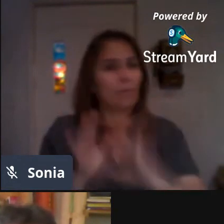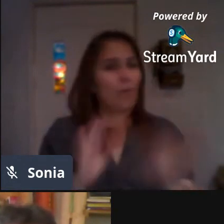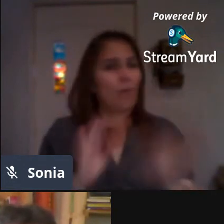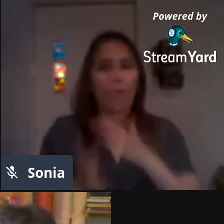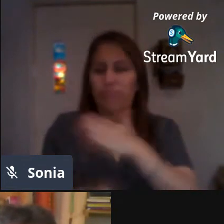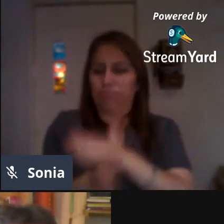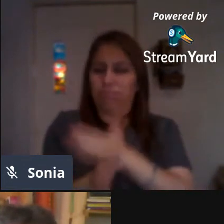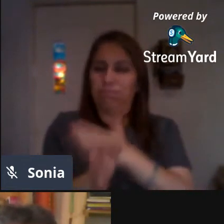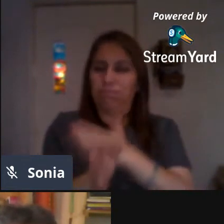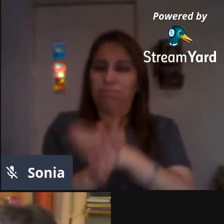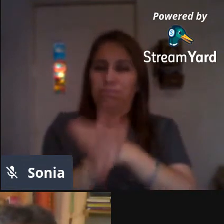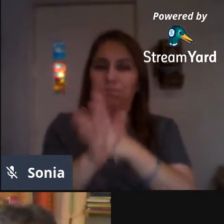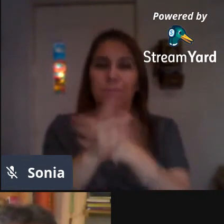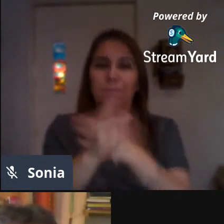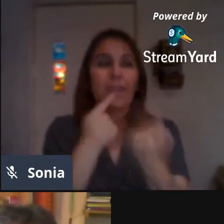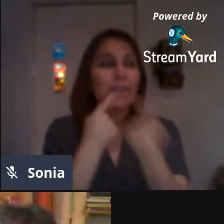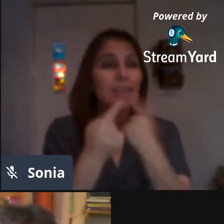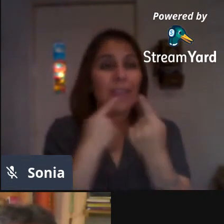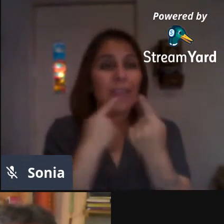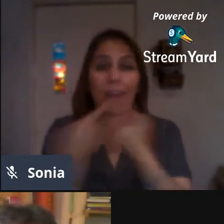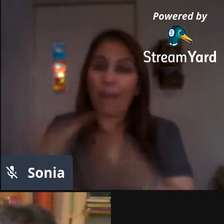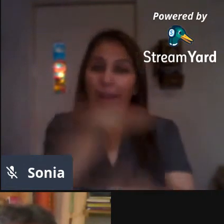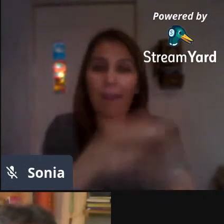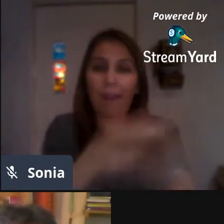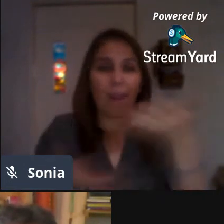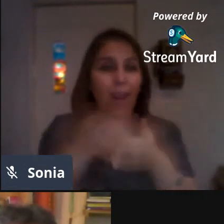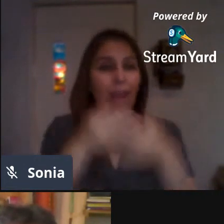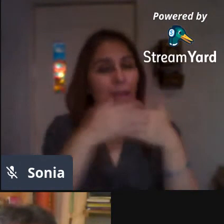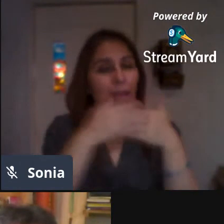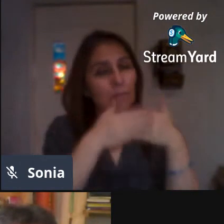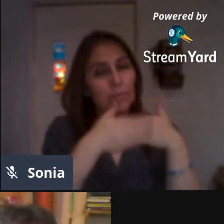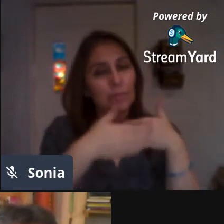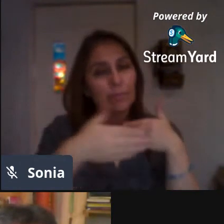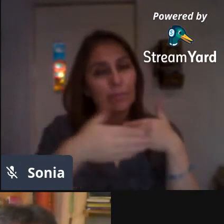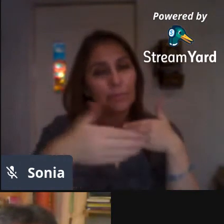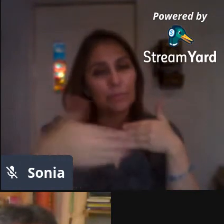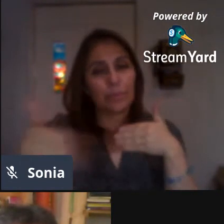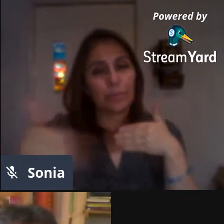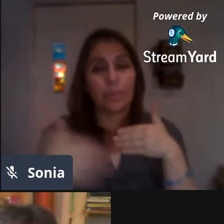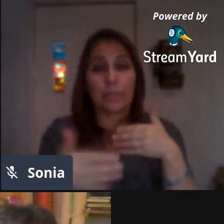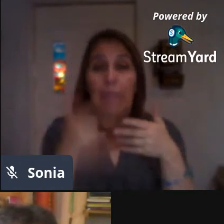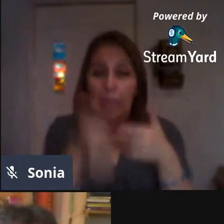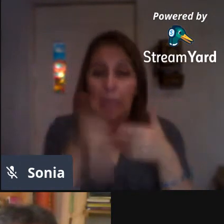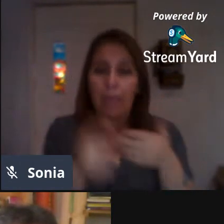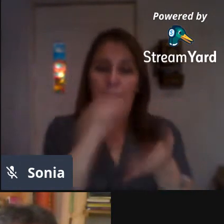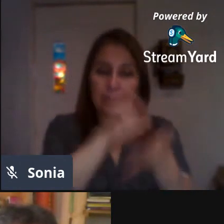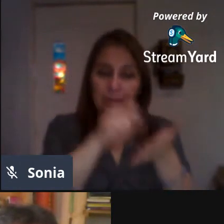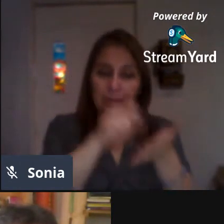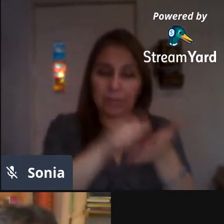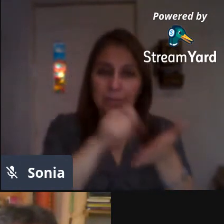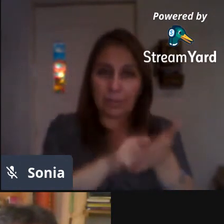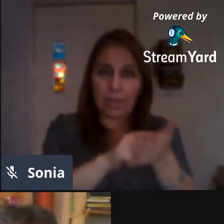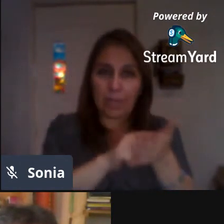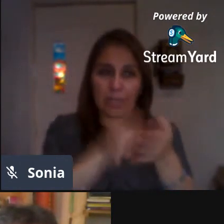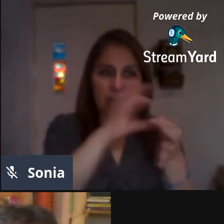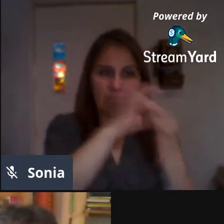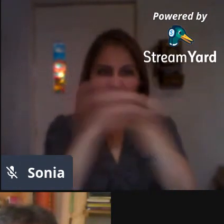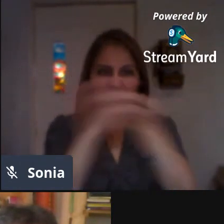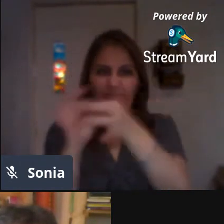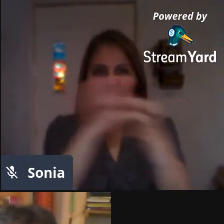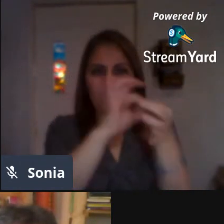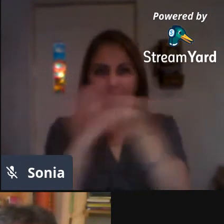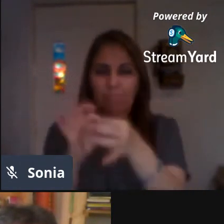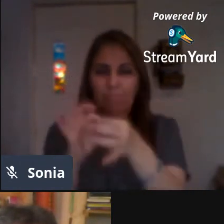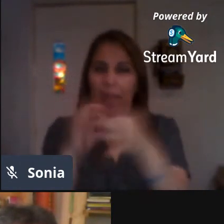resaltar eso que en él se montó la escritura está ligada pues a preguntas fundamentales que nos estamos haciendo pero la